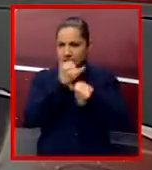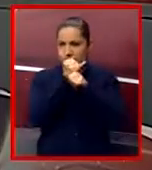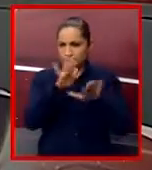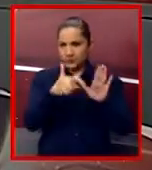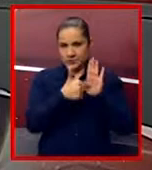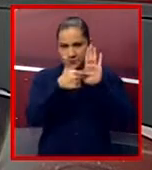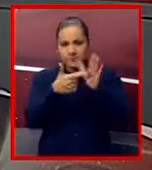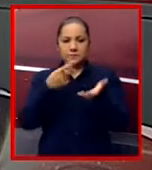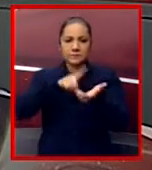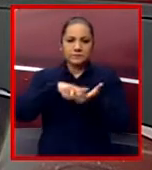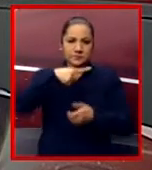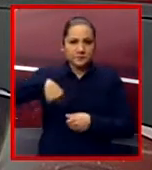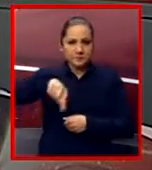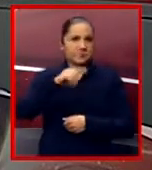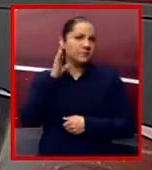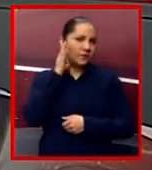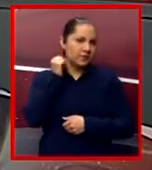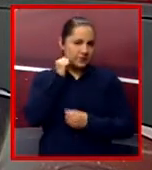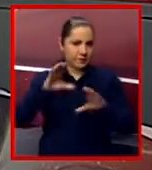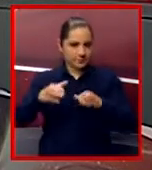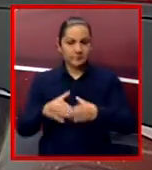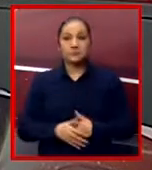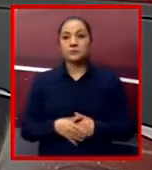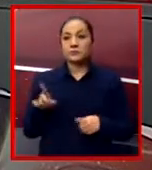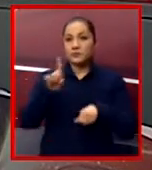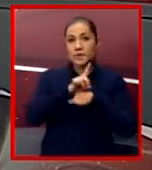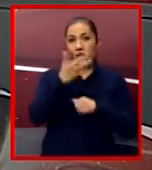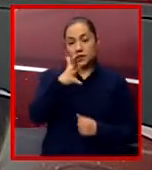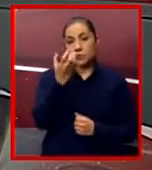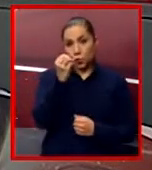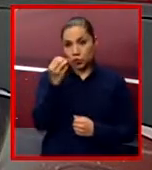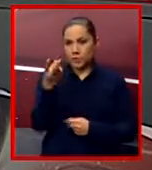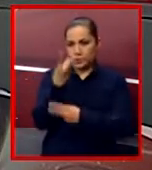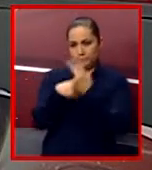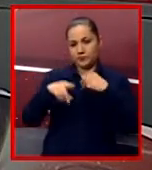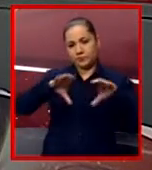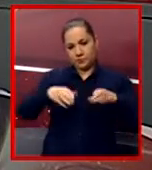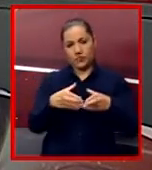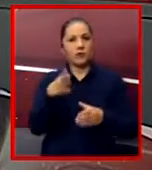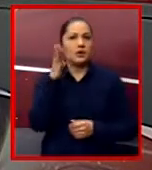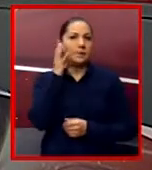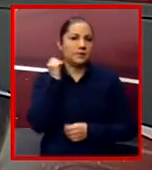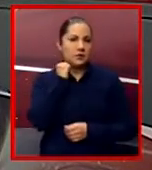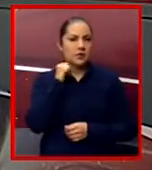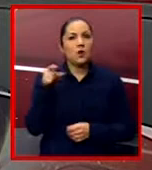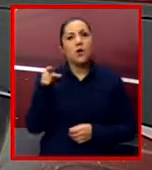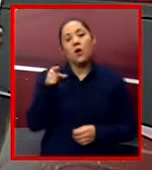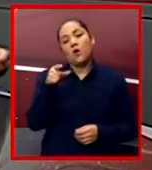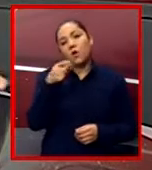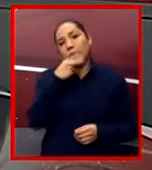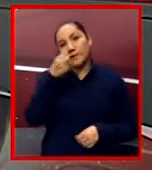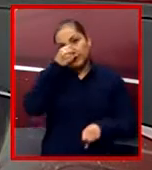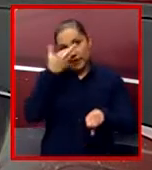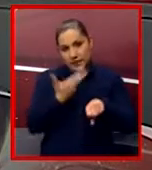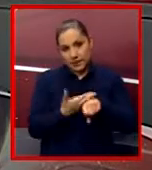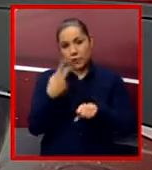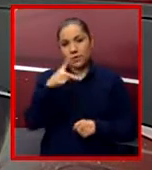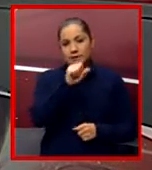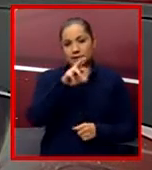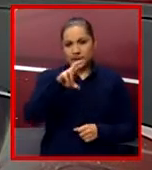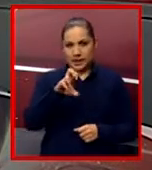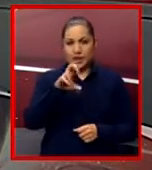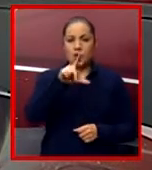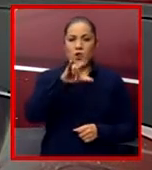República. El 10 de octubre acudió al Pleno del Senado de la República Luis Videgaray Caso, titular de la Secretaría de